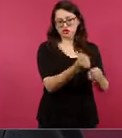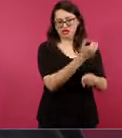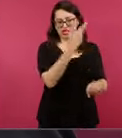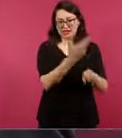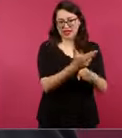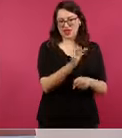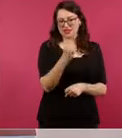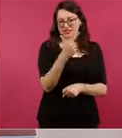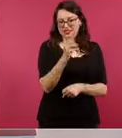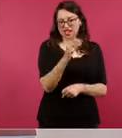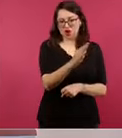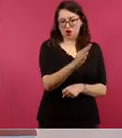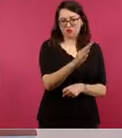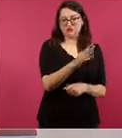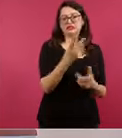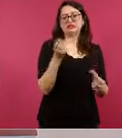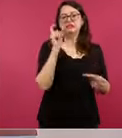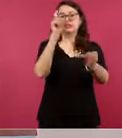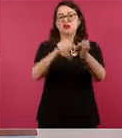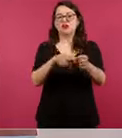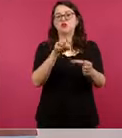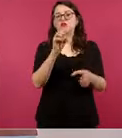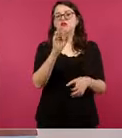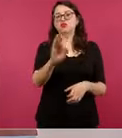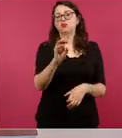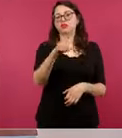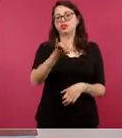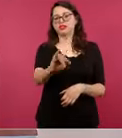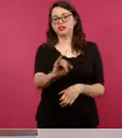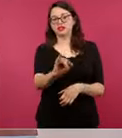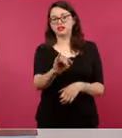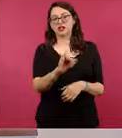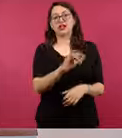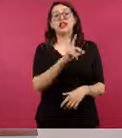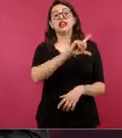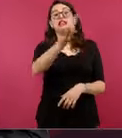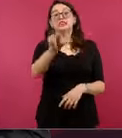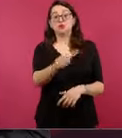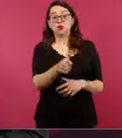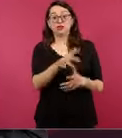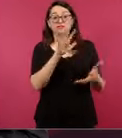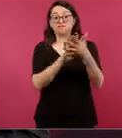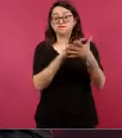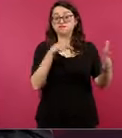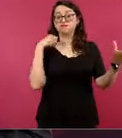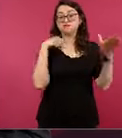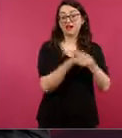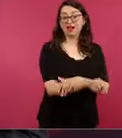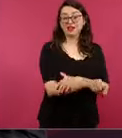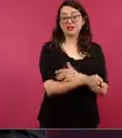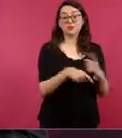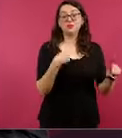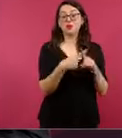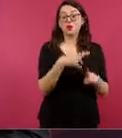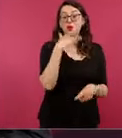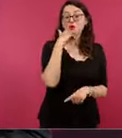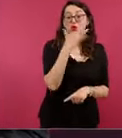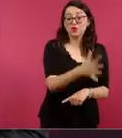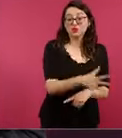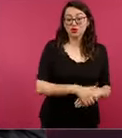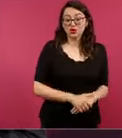y luego estuvo en la cárcel acusado de corrupción, y claro que tiene fundaciones para